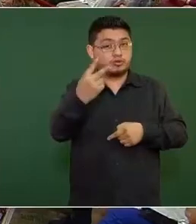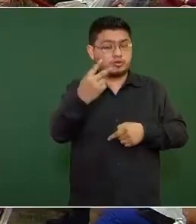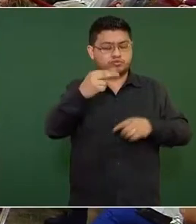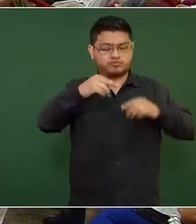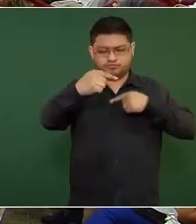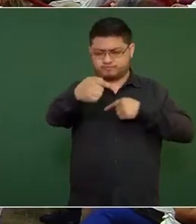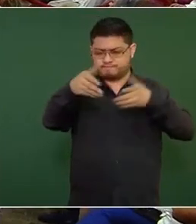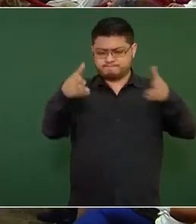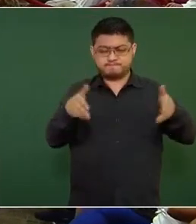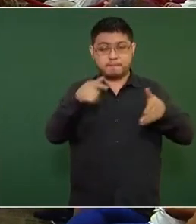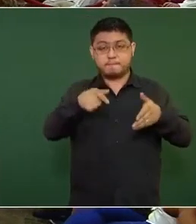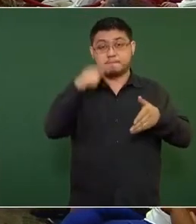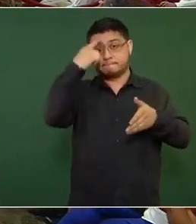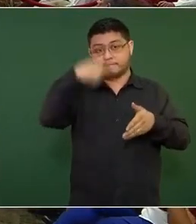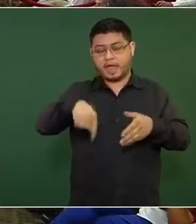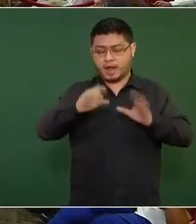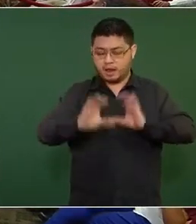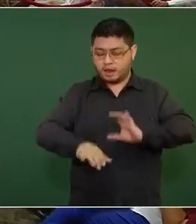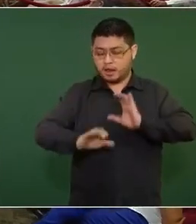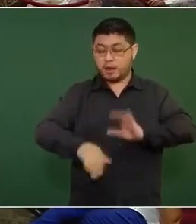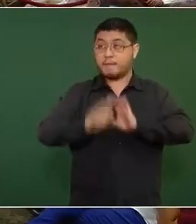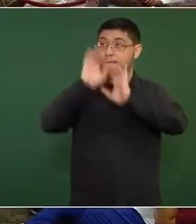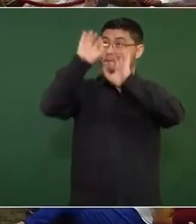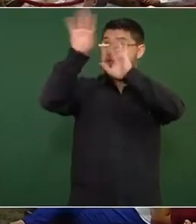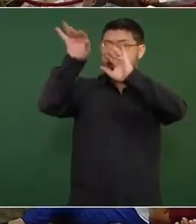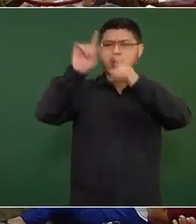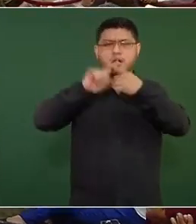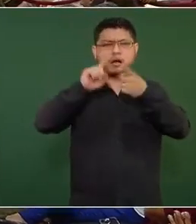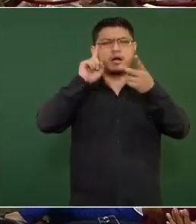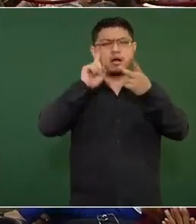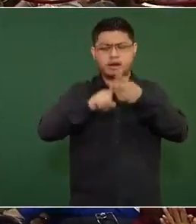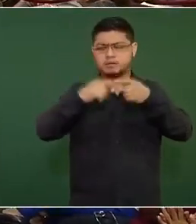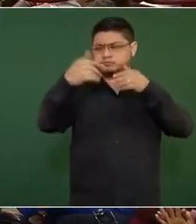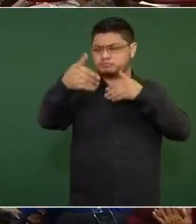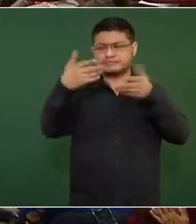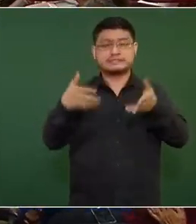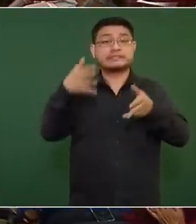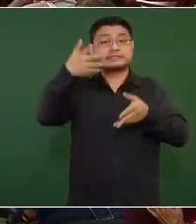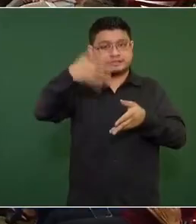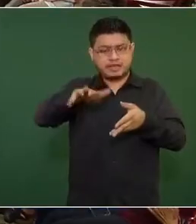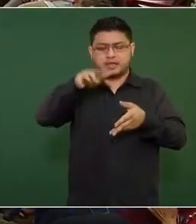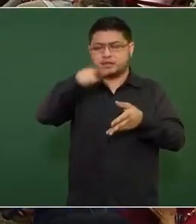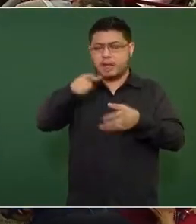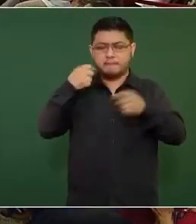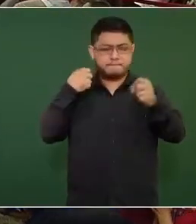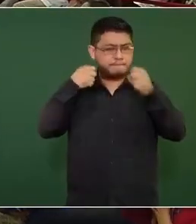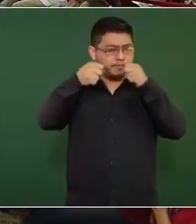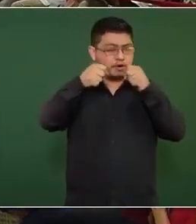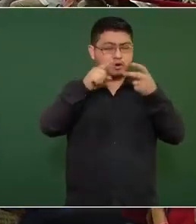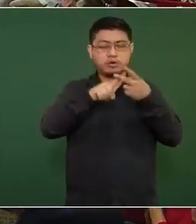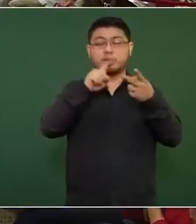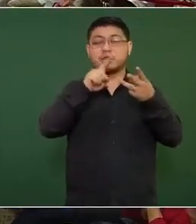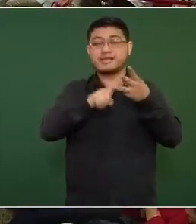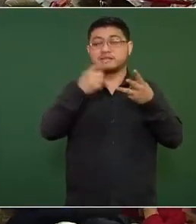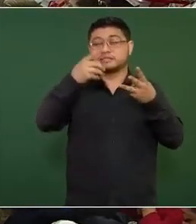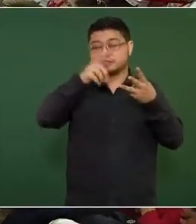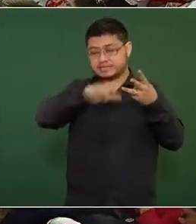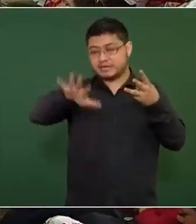y voleibol, 10 gimnasios de box, 163 canchas de